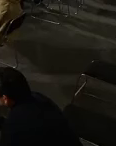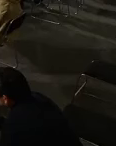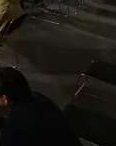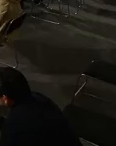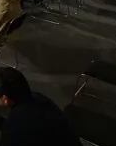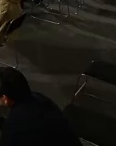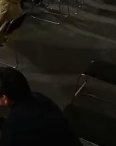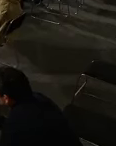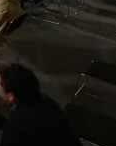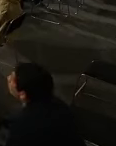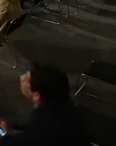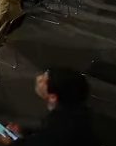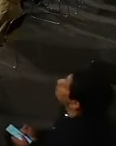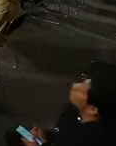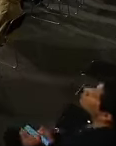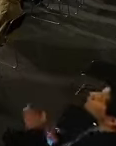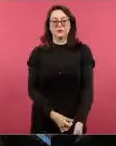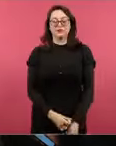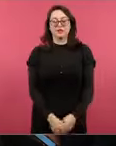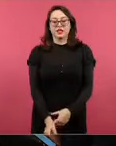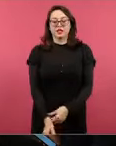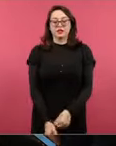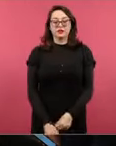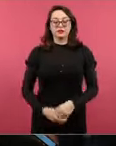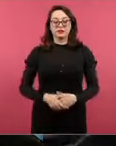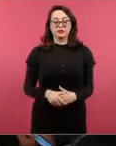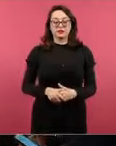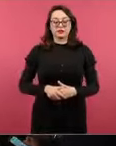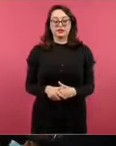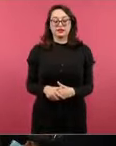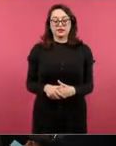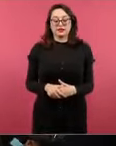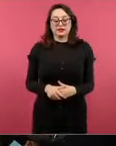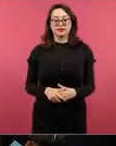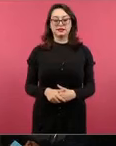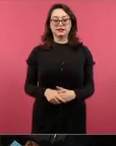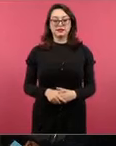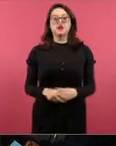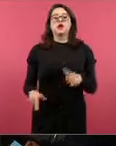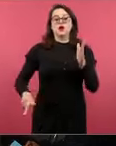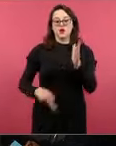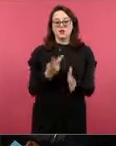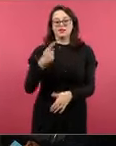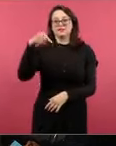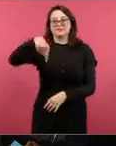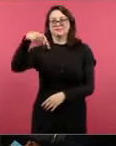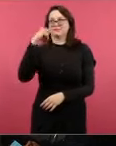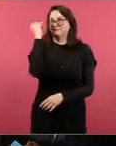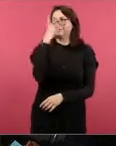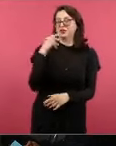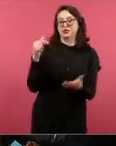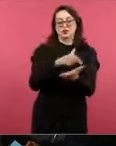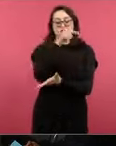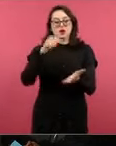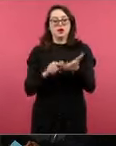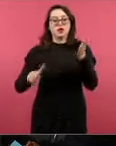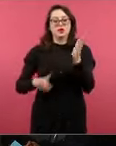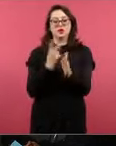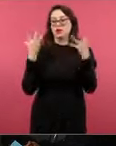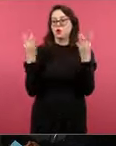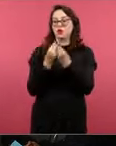Una vez más nos encontramos esta tarde aquí en Palacio Nacional, en este bellísimo edificio. ¿Sí? Buenas